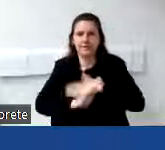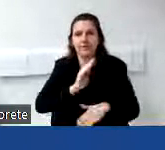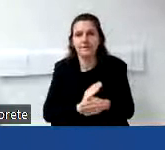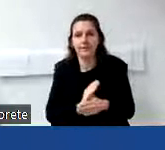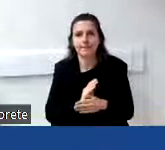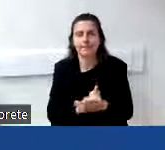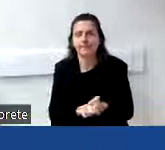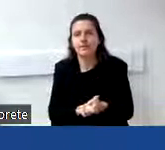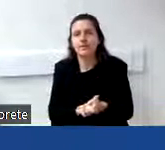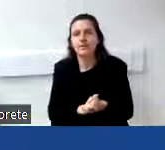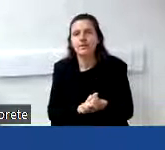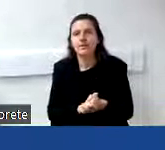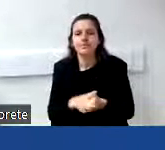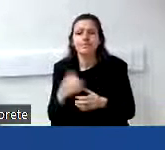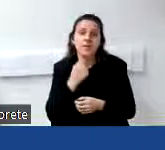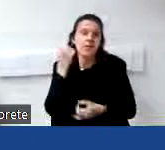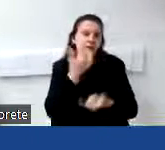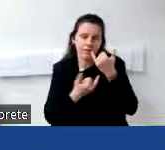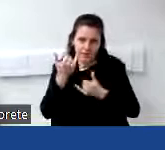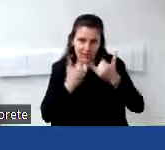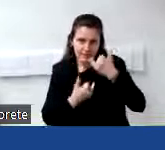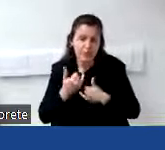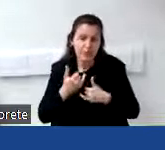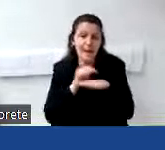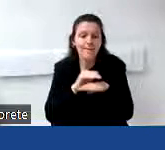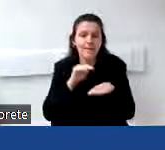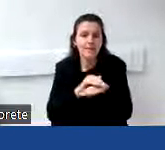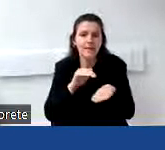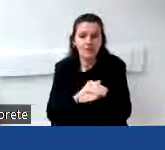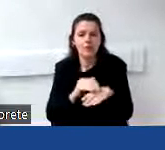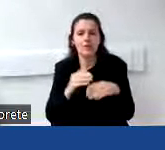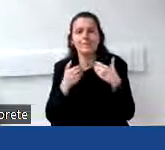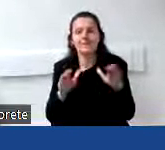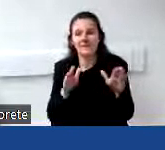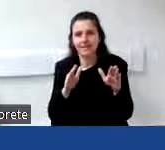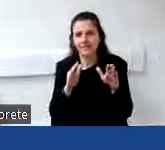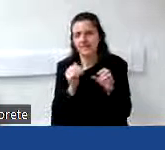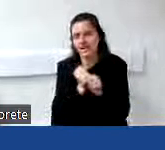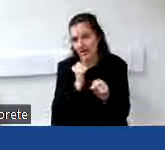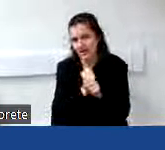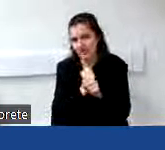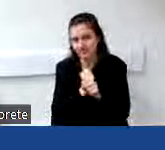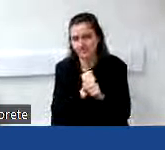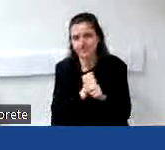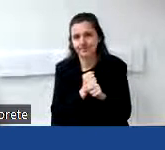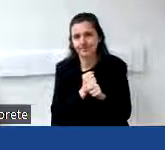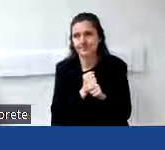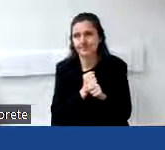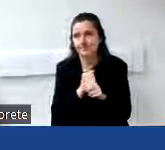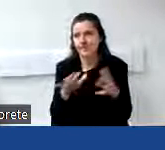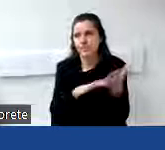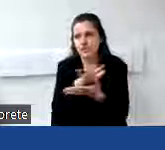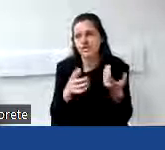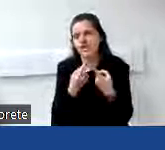¿no? tener herramientas al momento de abordar las determinadas situaciones que van sucediendo. Entonces,